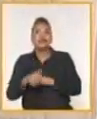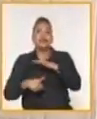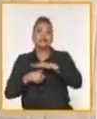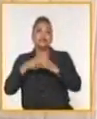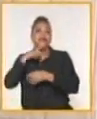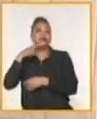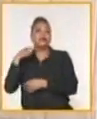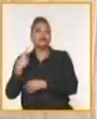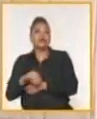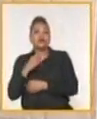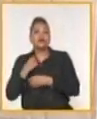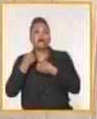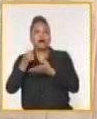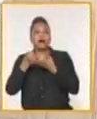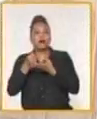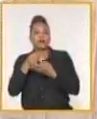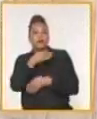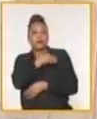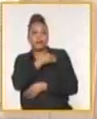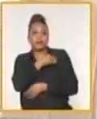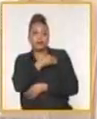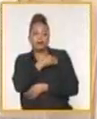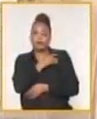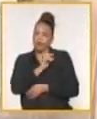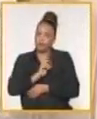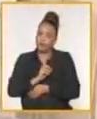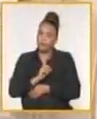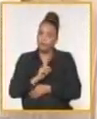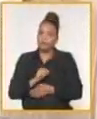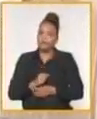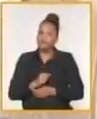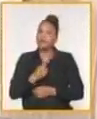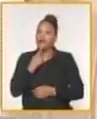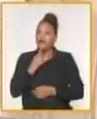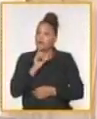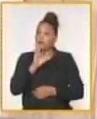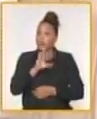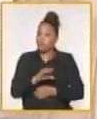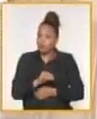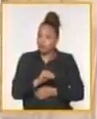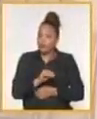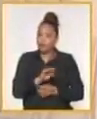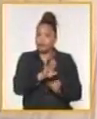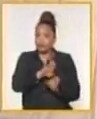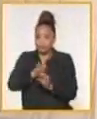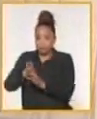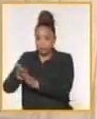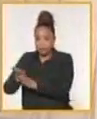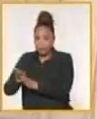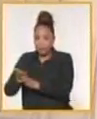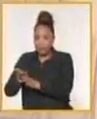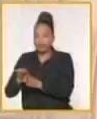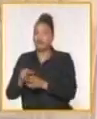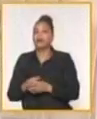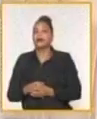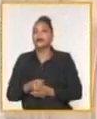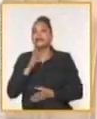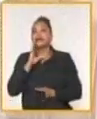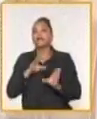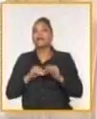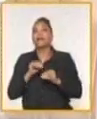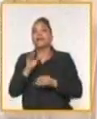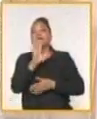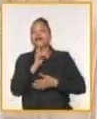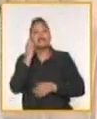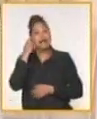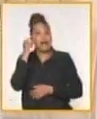acuerdo militar entre Irán y Rusia. Cuidado, por eso dije, para acá, estamos hablando entonces de la parte asiática,